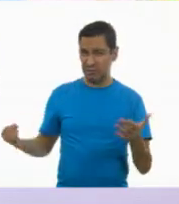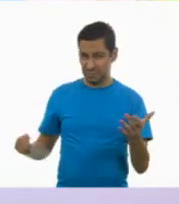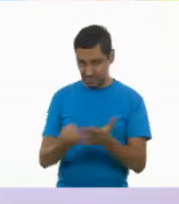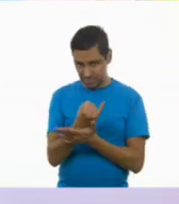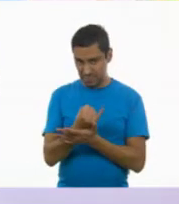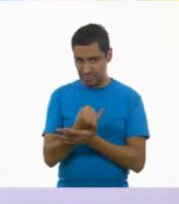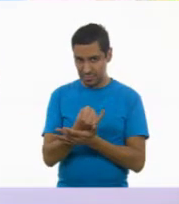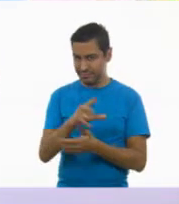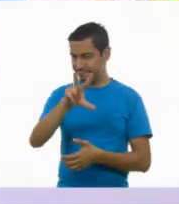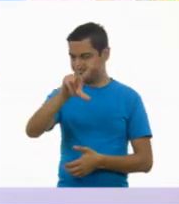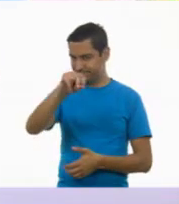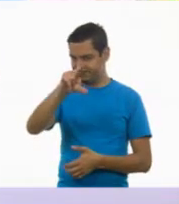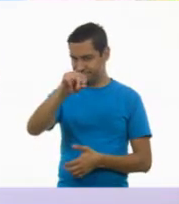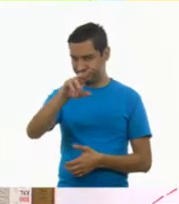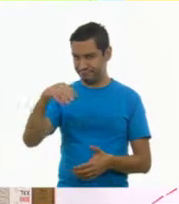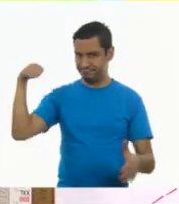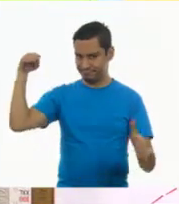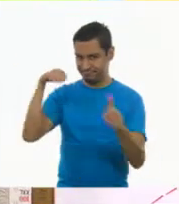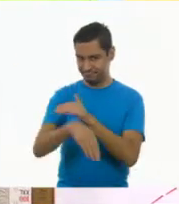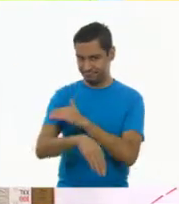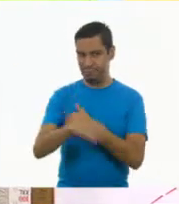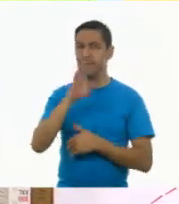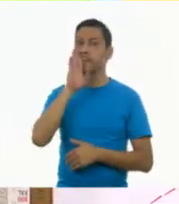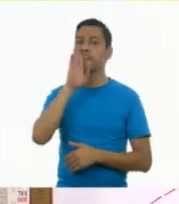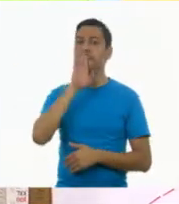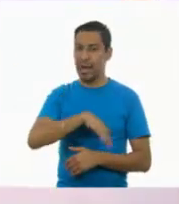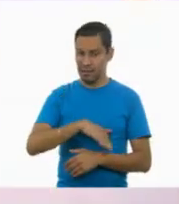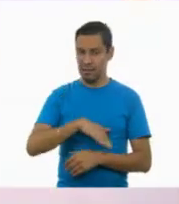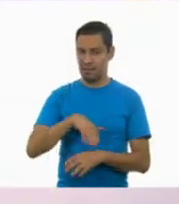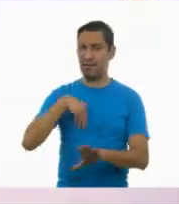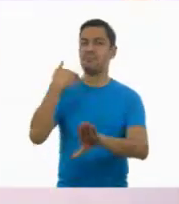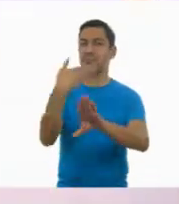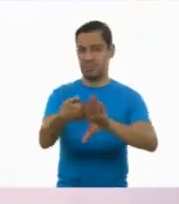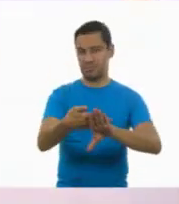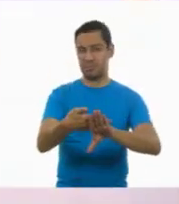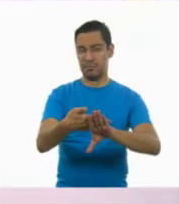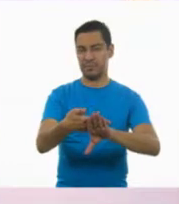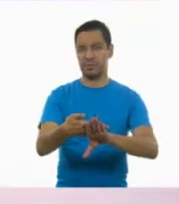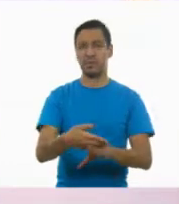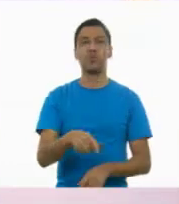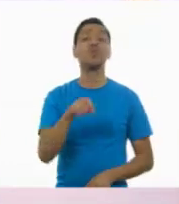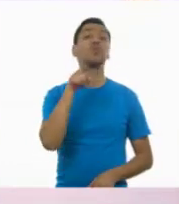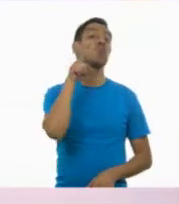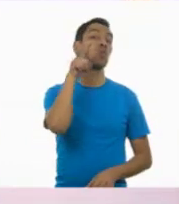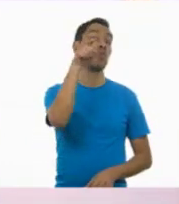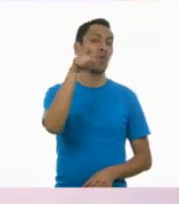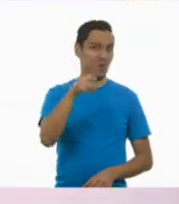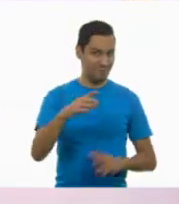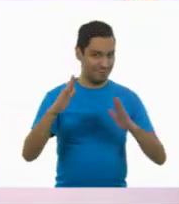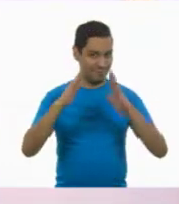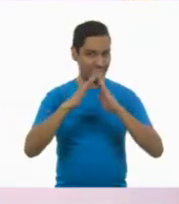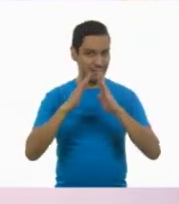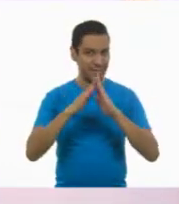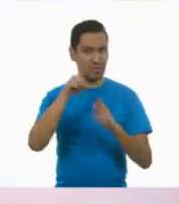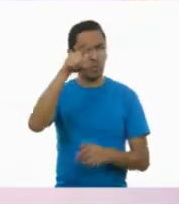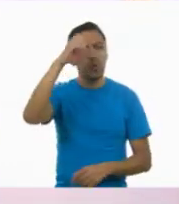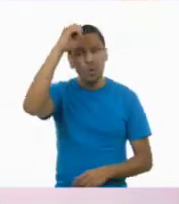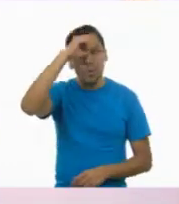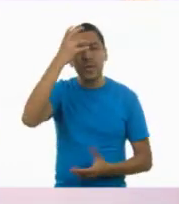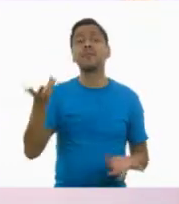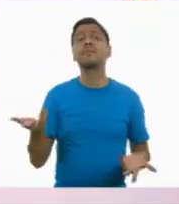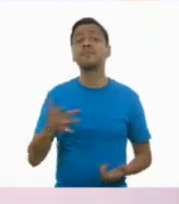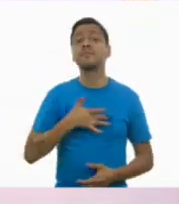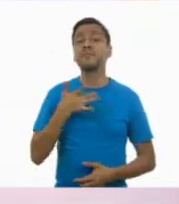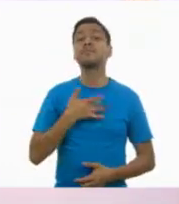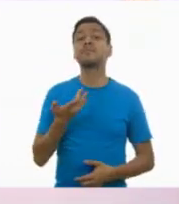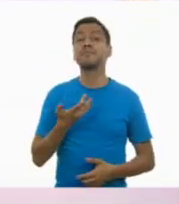buena opción para toda su familia. No. Tienen mucha razón. Y ustedes, ahí en casa, ¿qué opinan de lo que acabamos